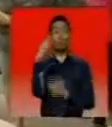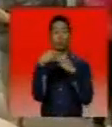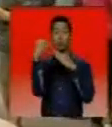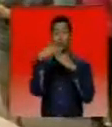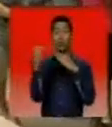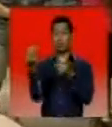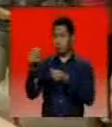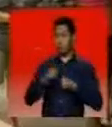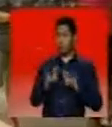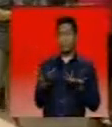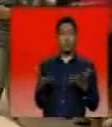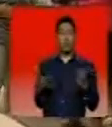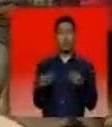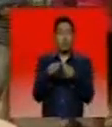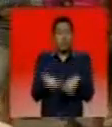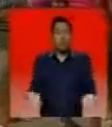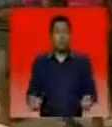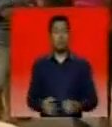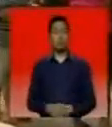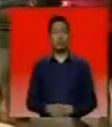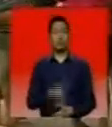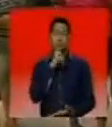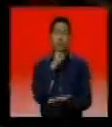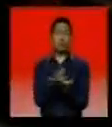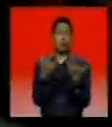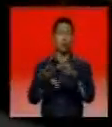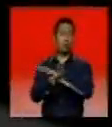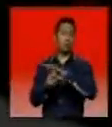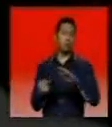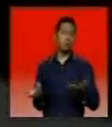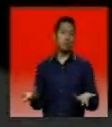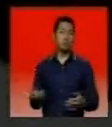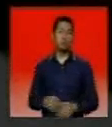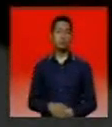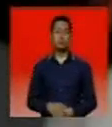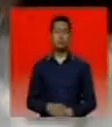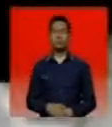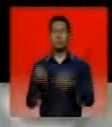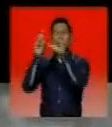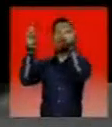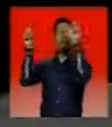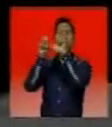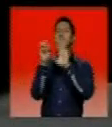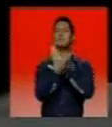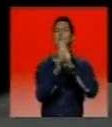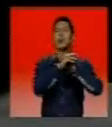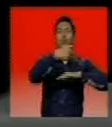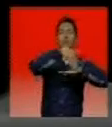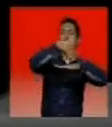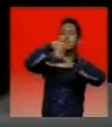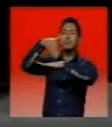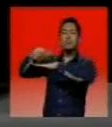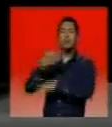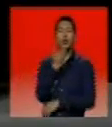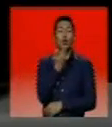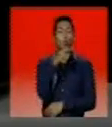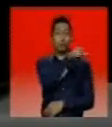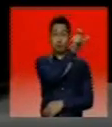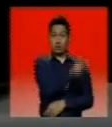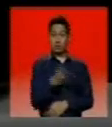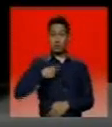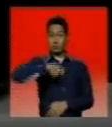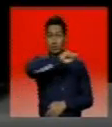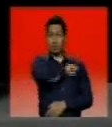va a recibir nada, señorita. Hay que ser sinceros, ya nos robaron. El modus operandi de la empresa consistía en que el migrante enviaba una